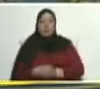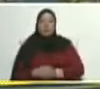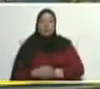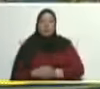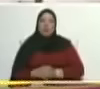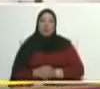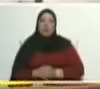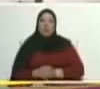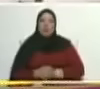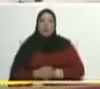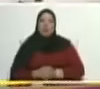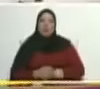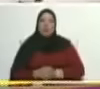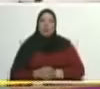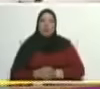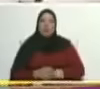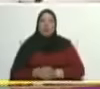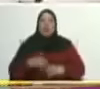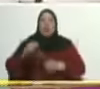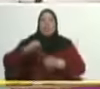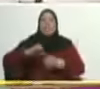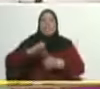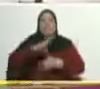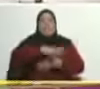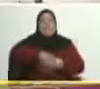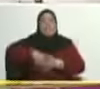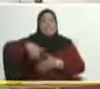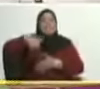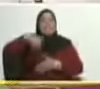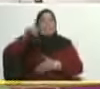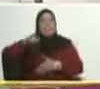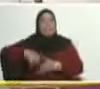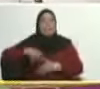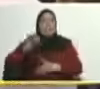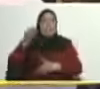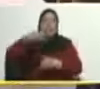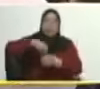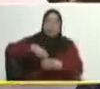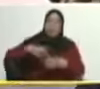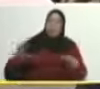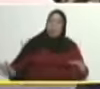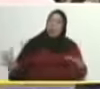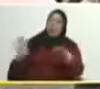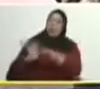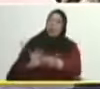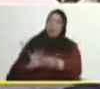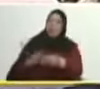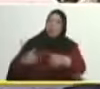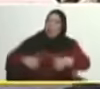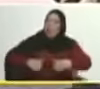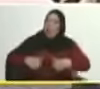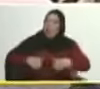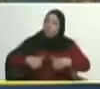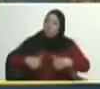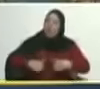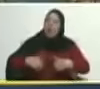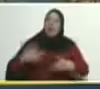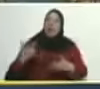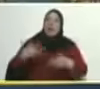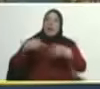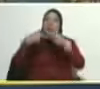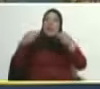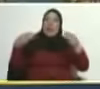Y tenemos que tener la Naviera Alba. Claro que tenemos que tenerla. Unir el esfuerzo de Nicaragua,